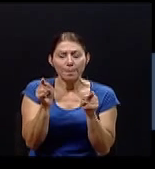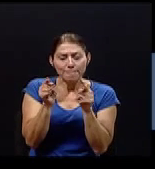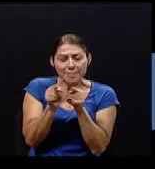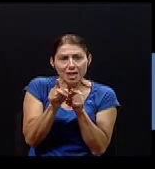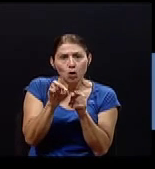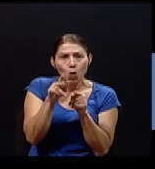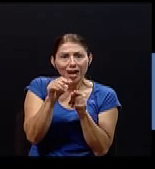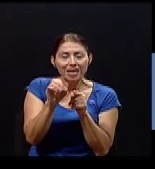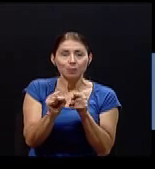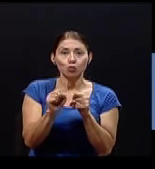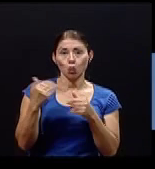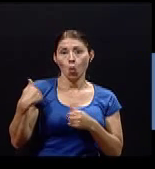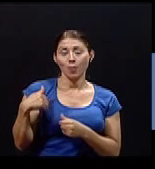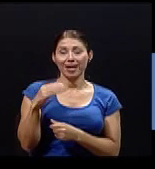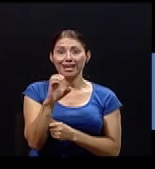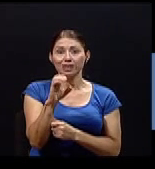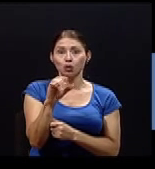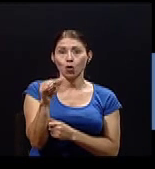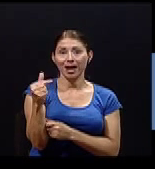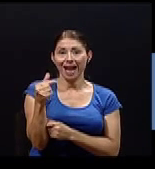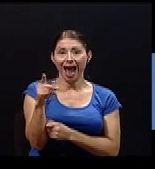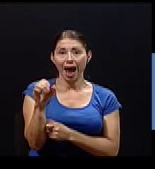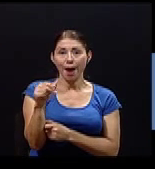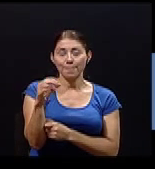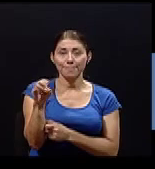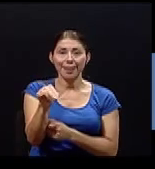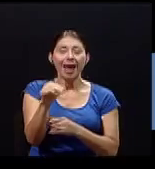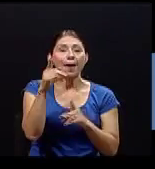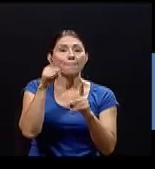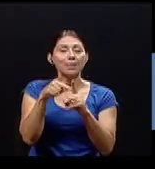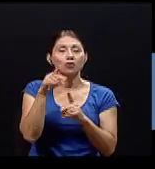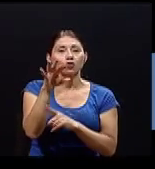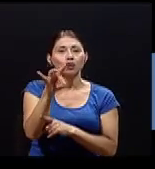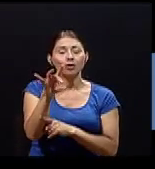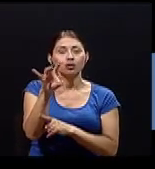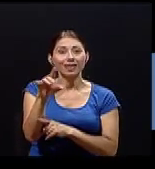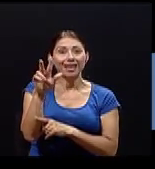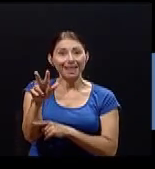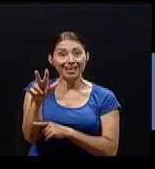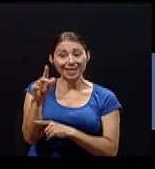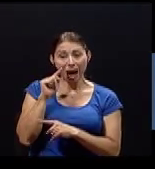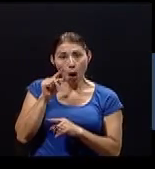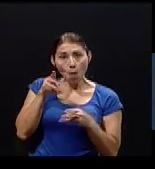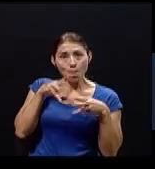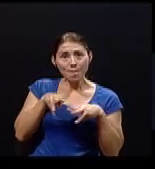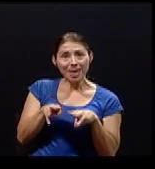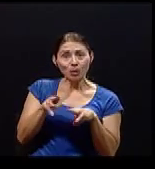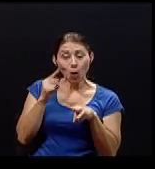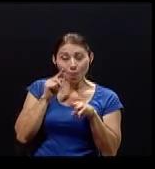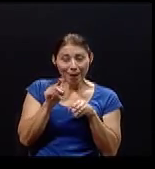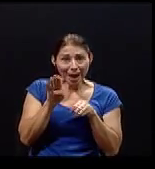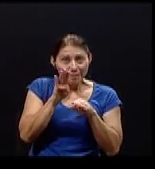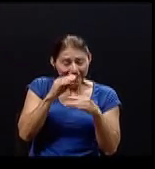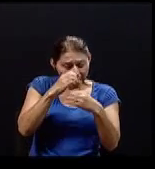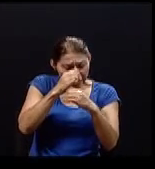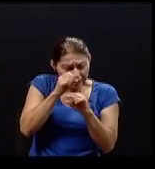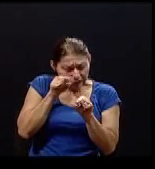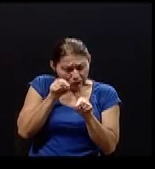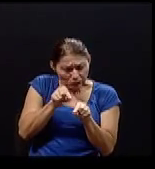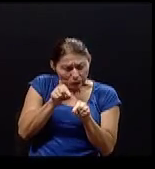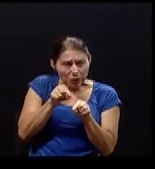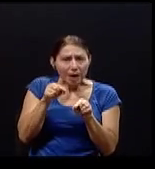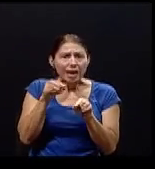en 1833, desarrolló el método para teñir las bacterias para diferenciarlas según la composición